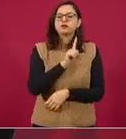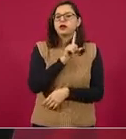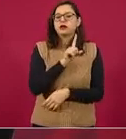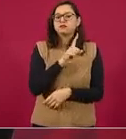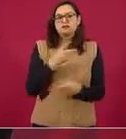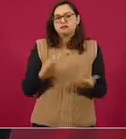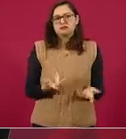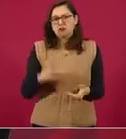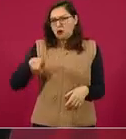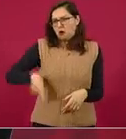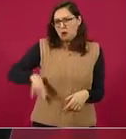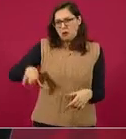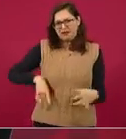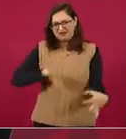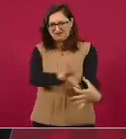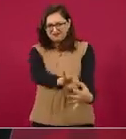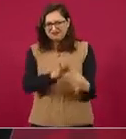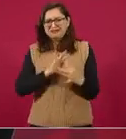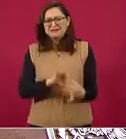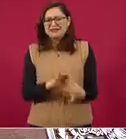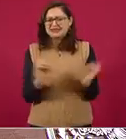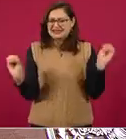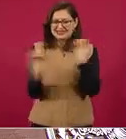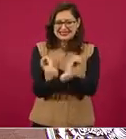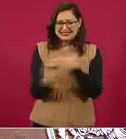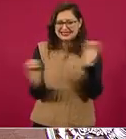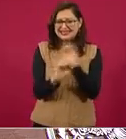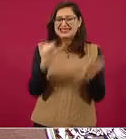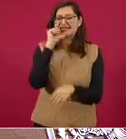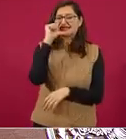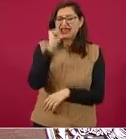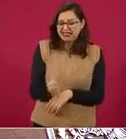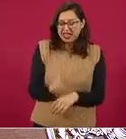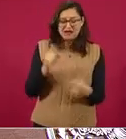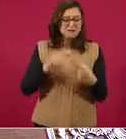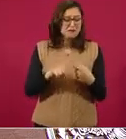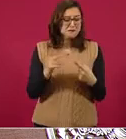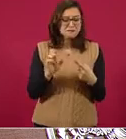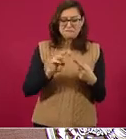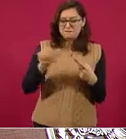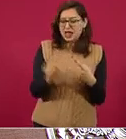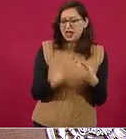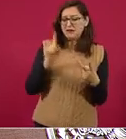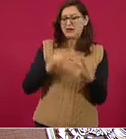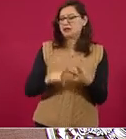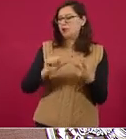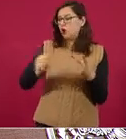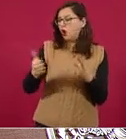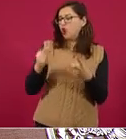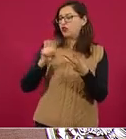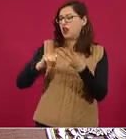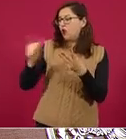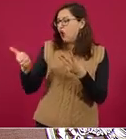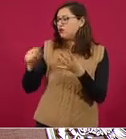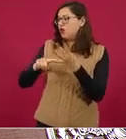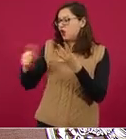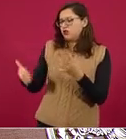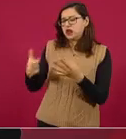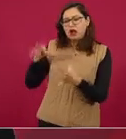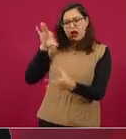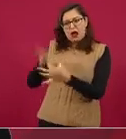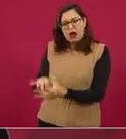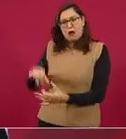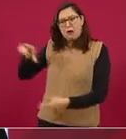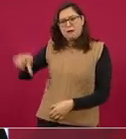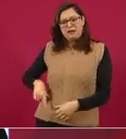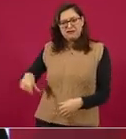no tiene nada que ver con Pemex ni con ninguna empresa vinculada al